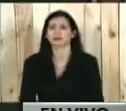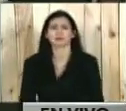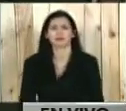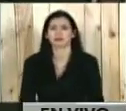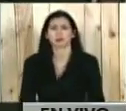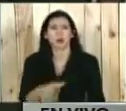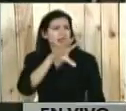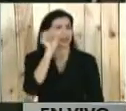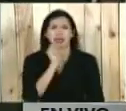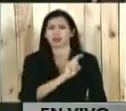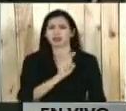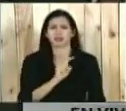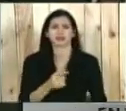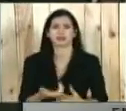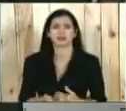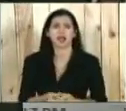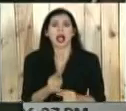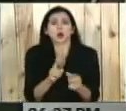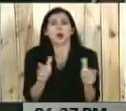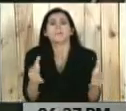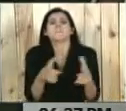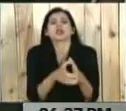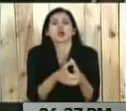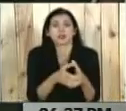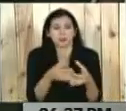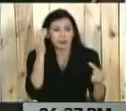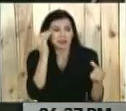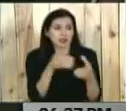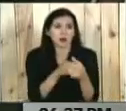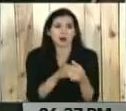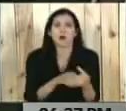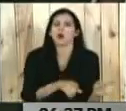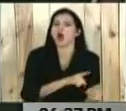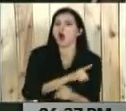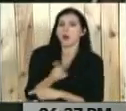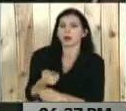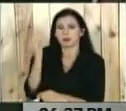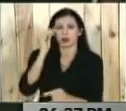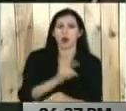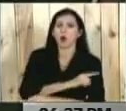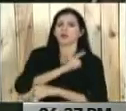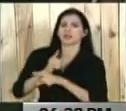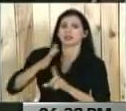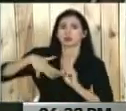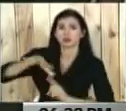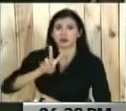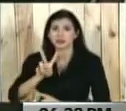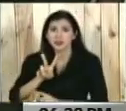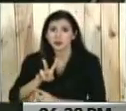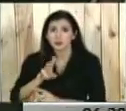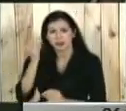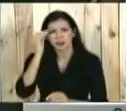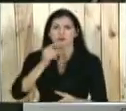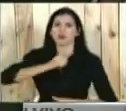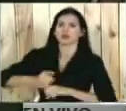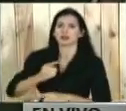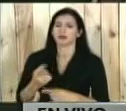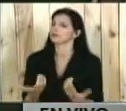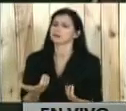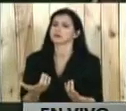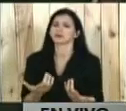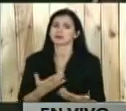Inclusive aquellos que es una minoría que creen que pueden forzar por la violencia la situación de Venezuela, les hago un llamado y les tiendo mi mano